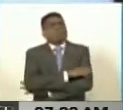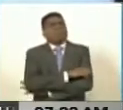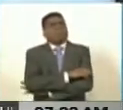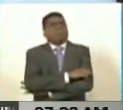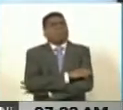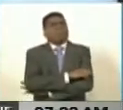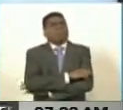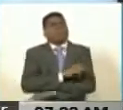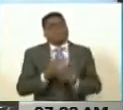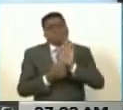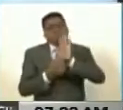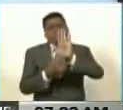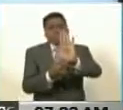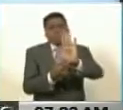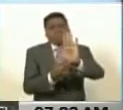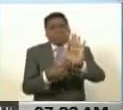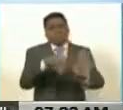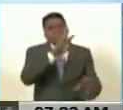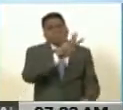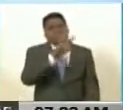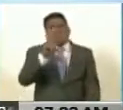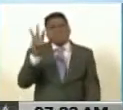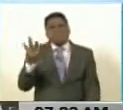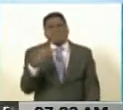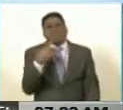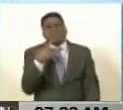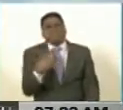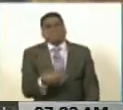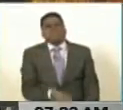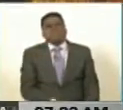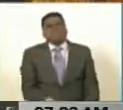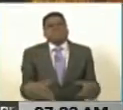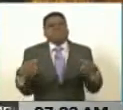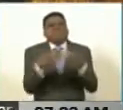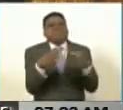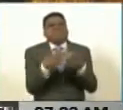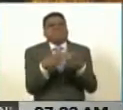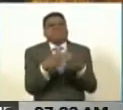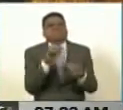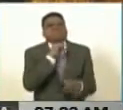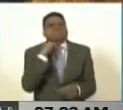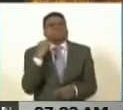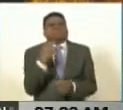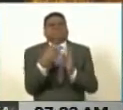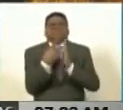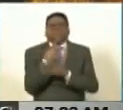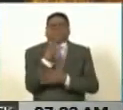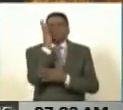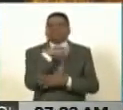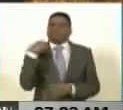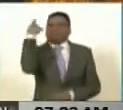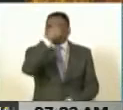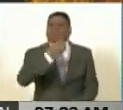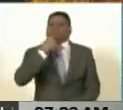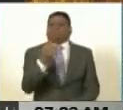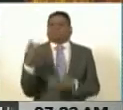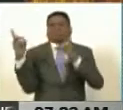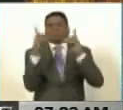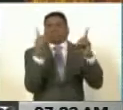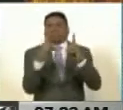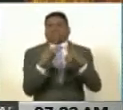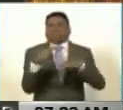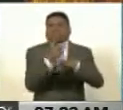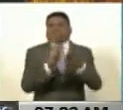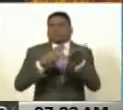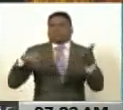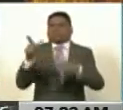diario El Nacional el día de hoy a través de su página web, Conferencia Episcopal. Ellos toman partido y dicen que no hubo sincera voluntad de dialogar por parte del gobierno